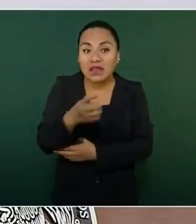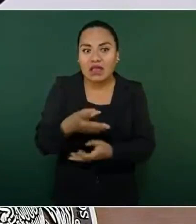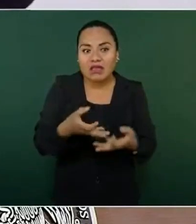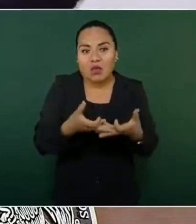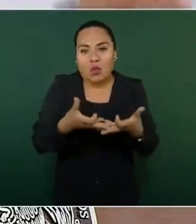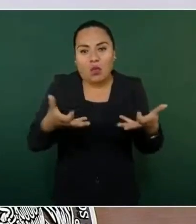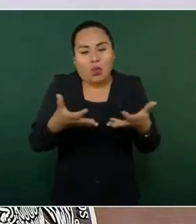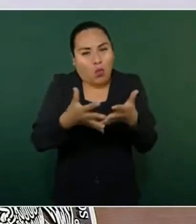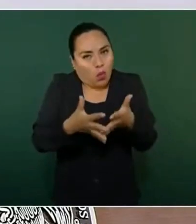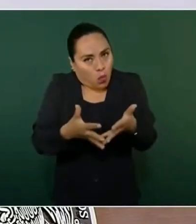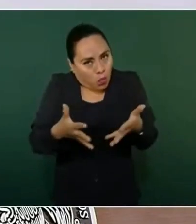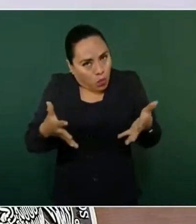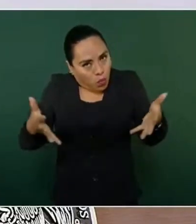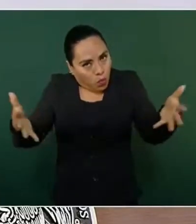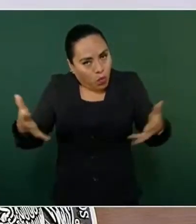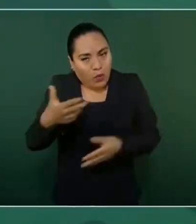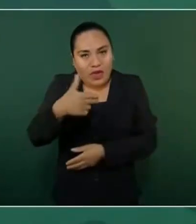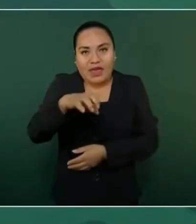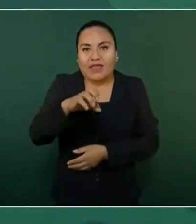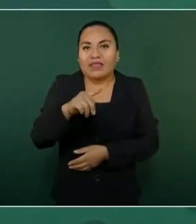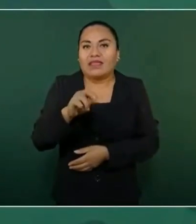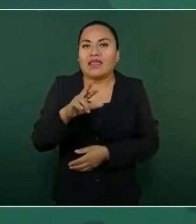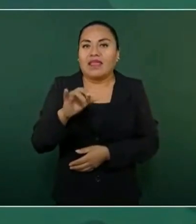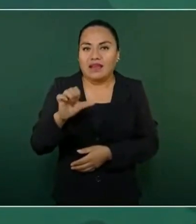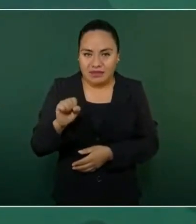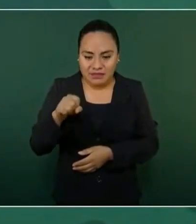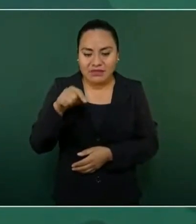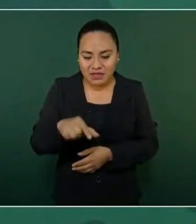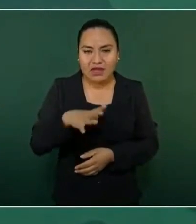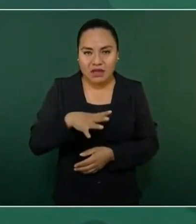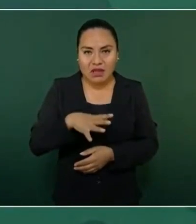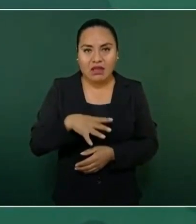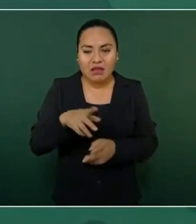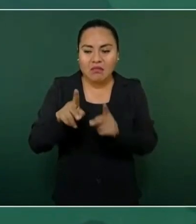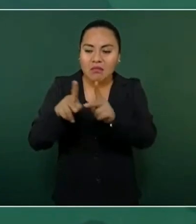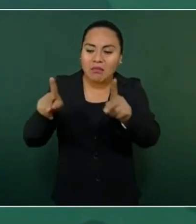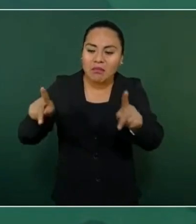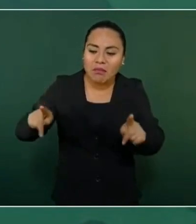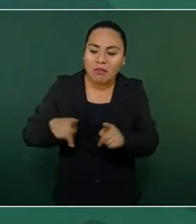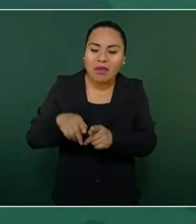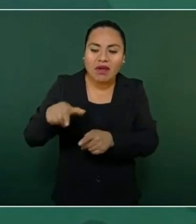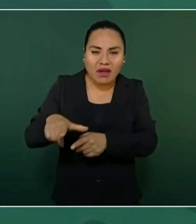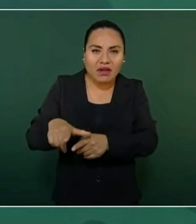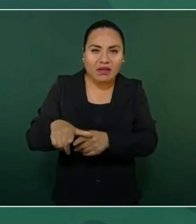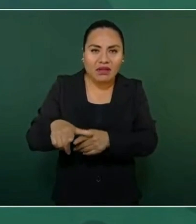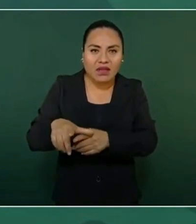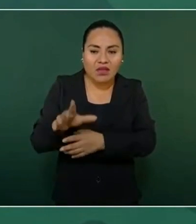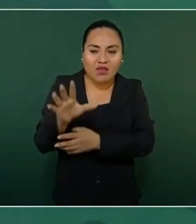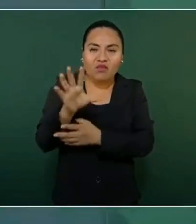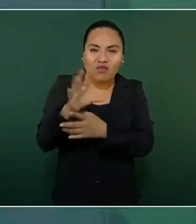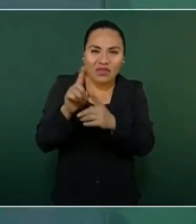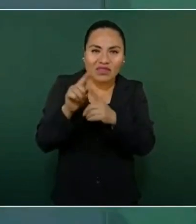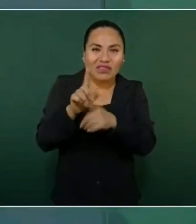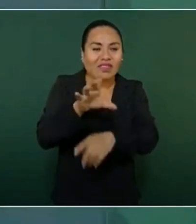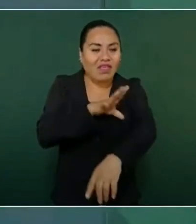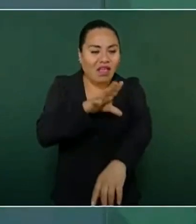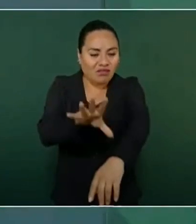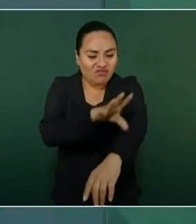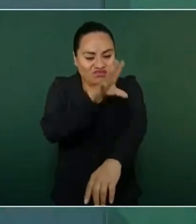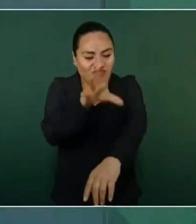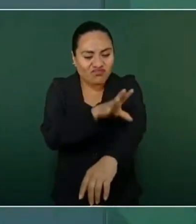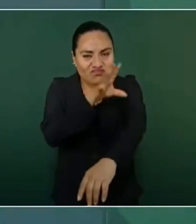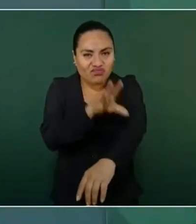Ahí, en ese parque industrial, se van a instalar empresas, va a haber